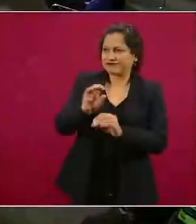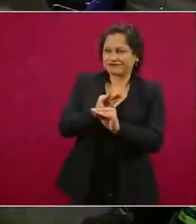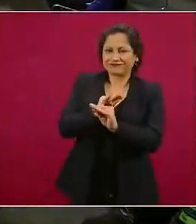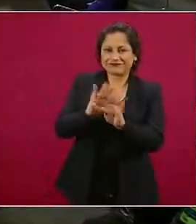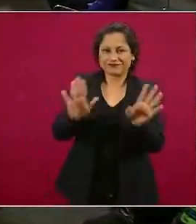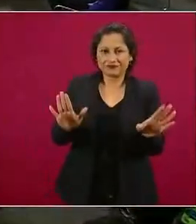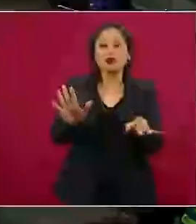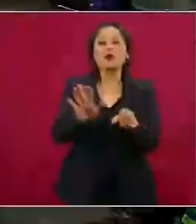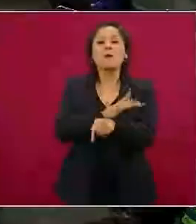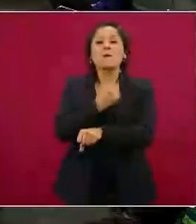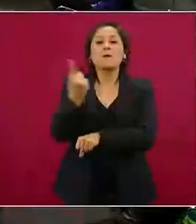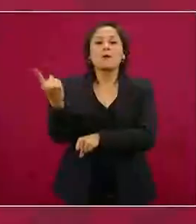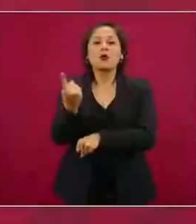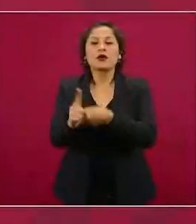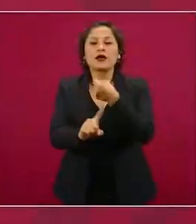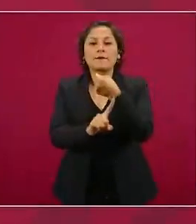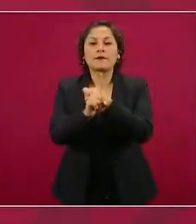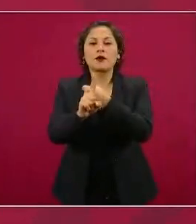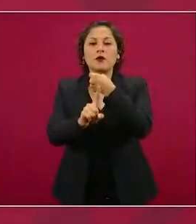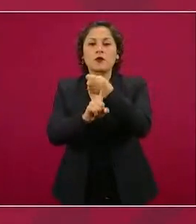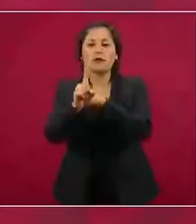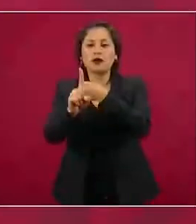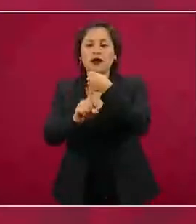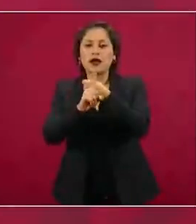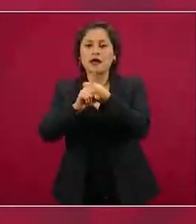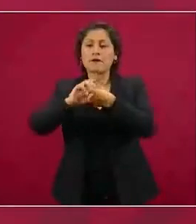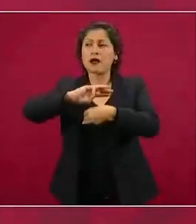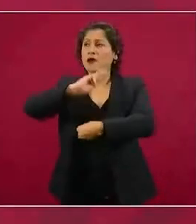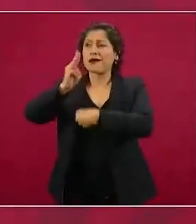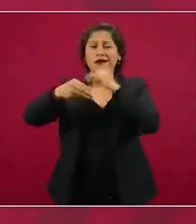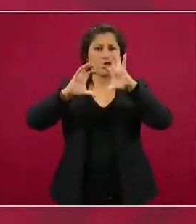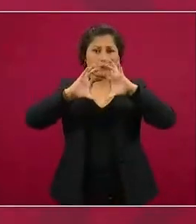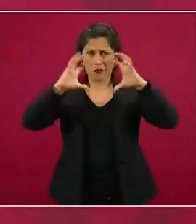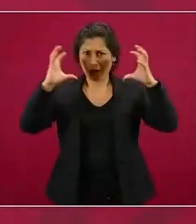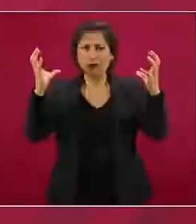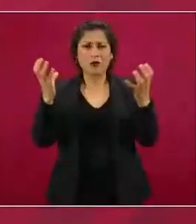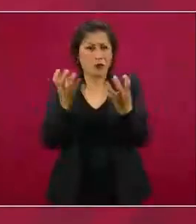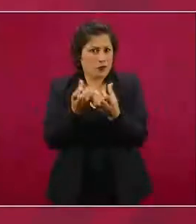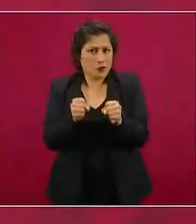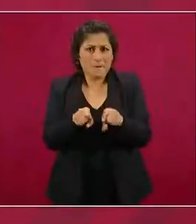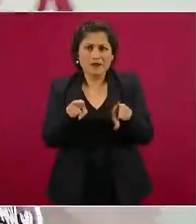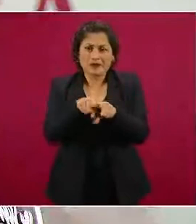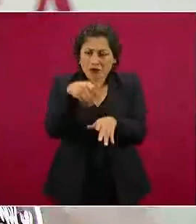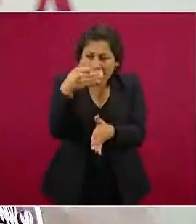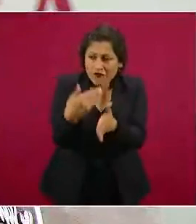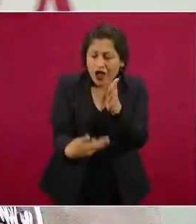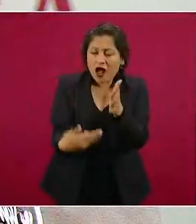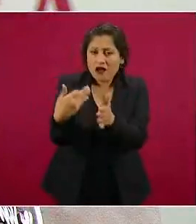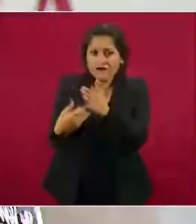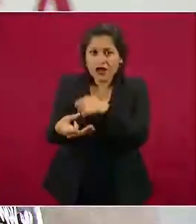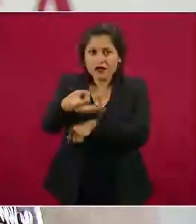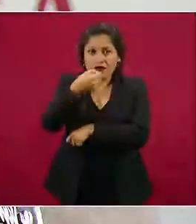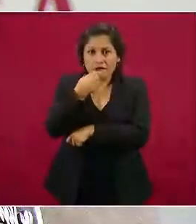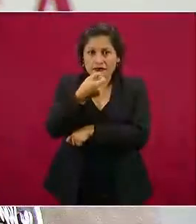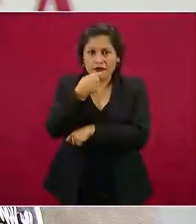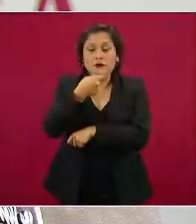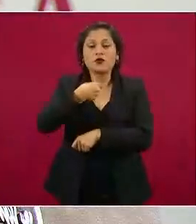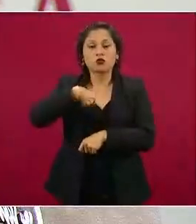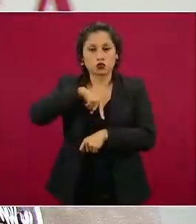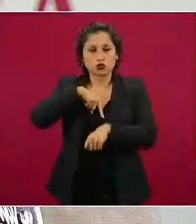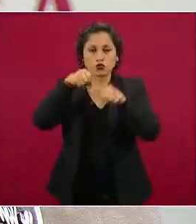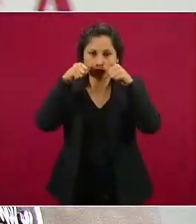a nivel mundial y hemos estado luchando para resolverlo, y además